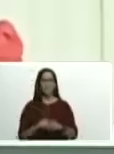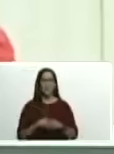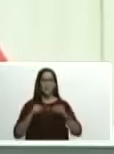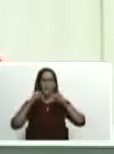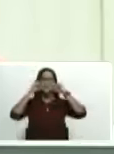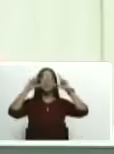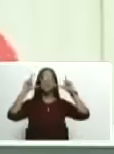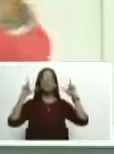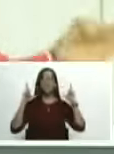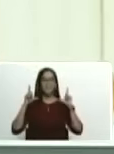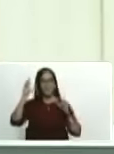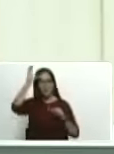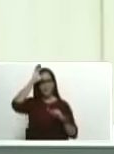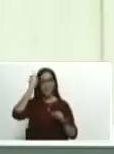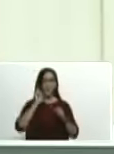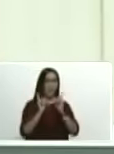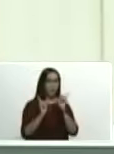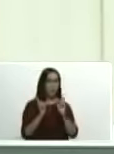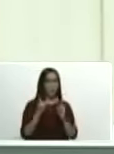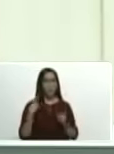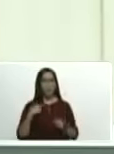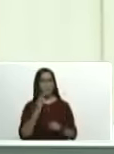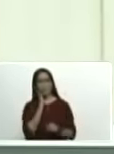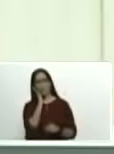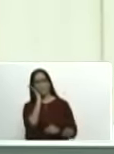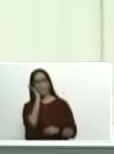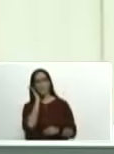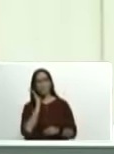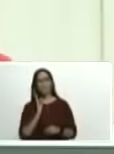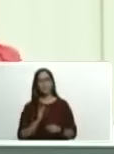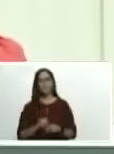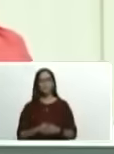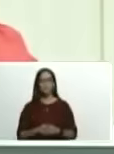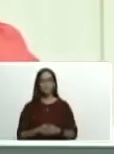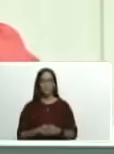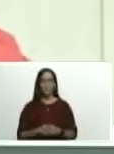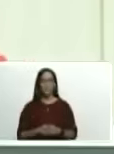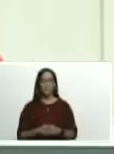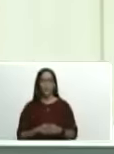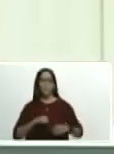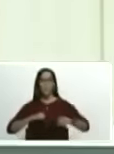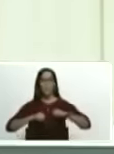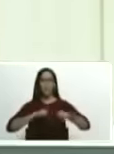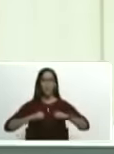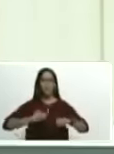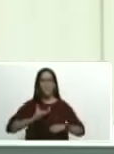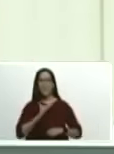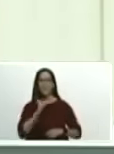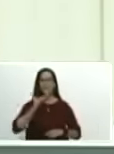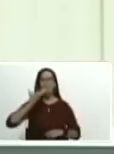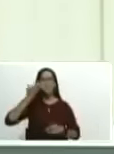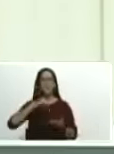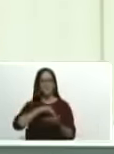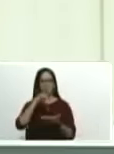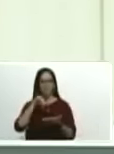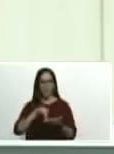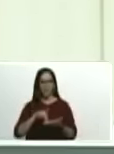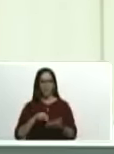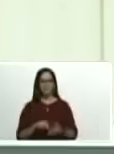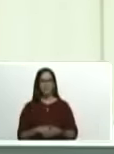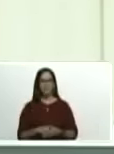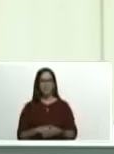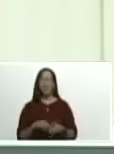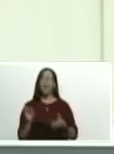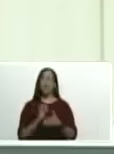despertar la conciencia en aquellos que la tengan dormida, para movilizar el alma nacional